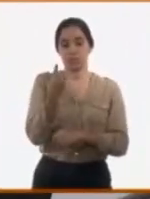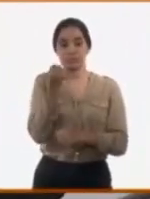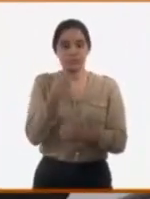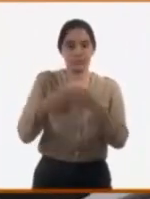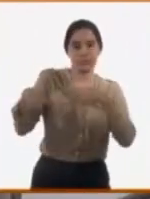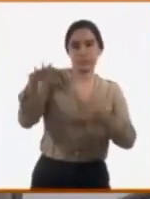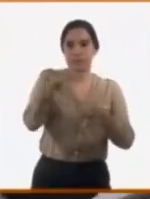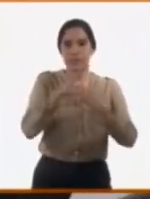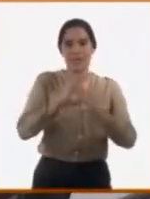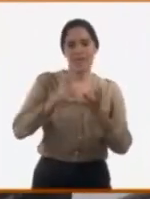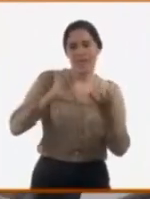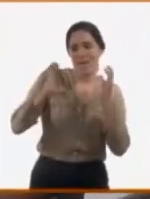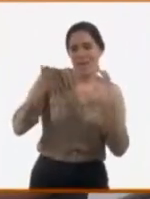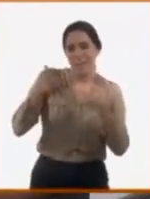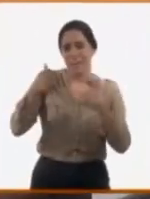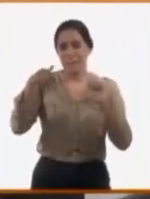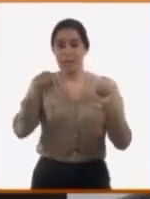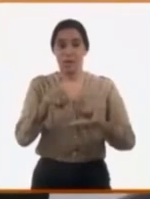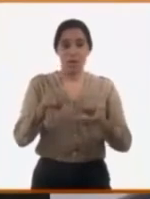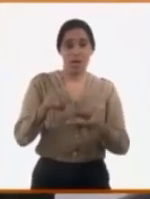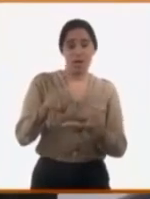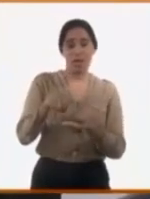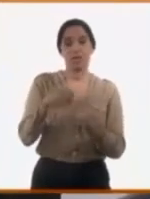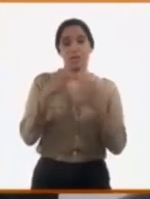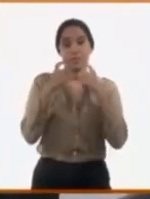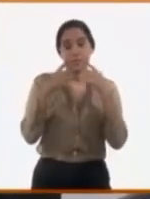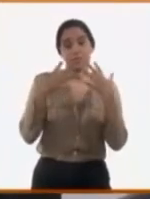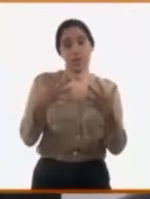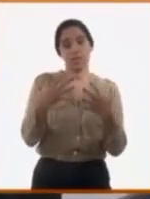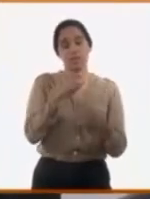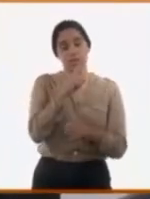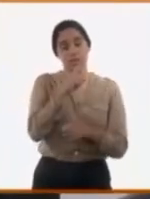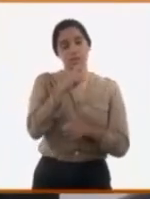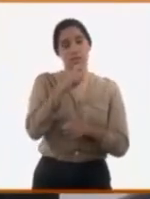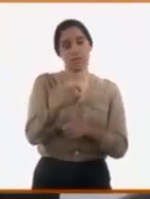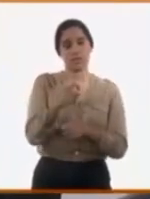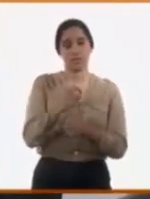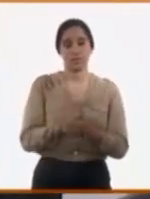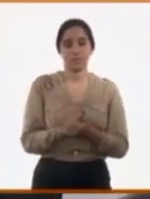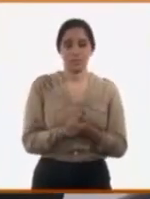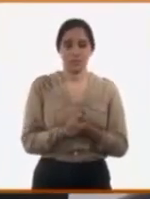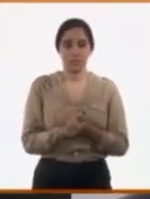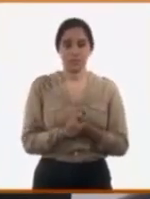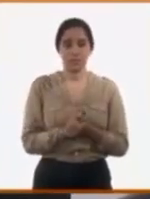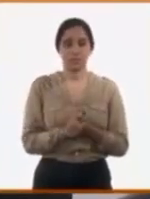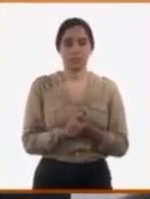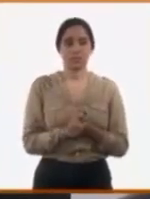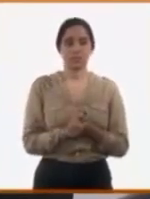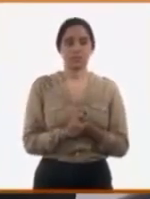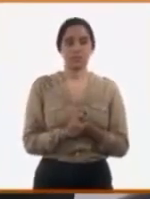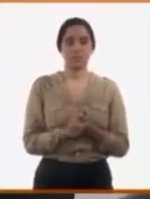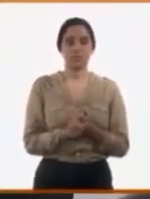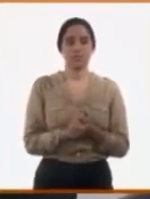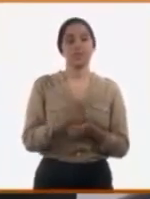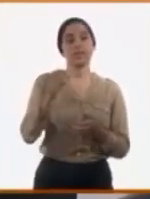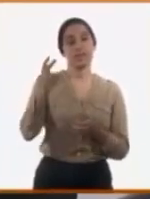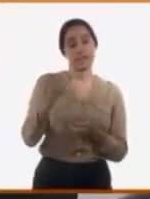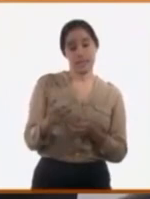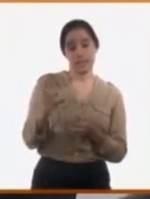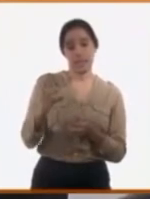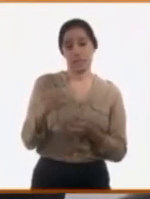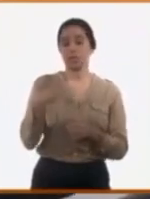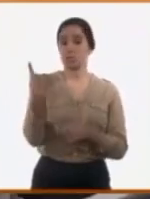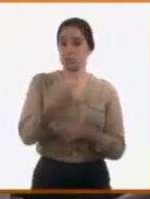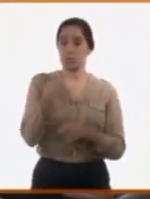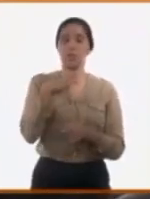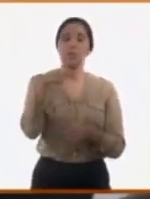complejizar un año que de por sí ya va a ser complejo para nuestros jóvenes universitarios y bueno también evaluamos la posibilidad de